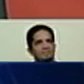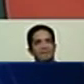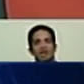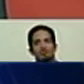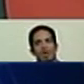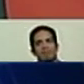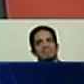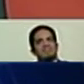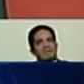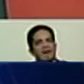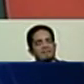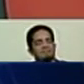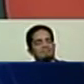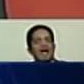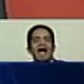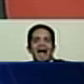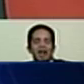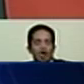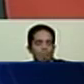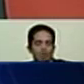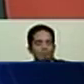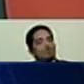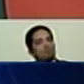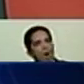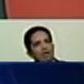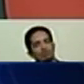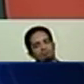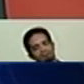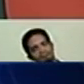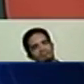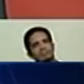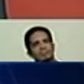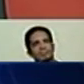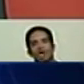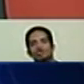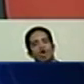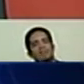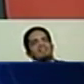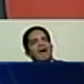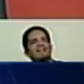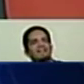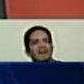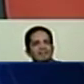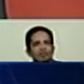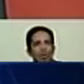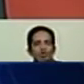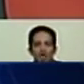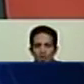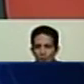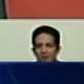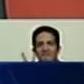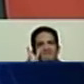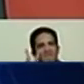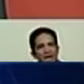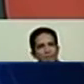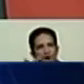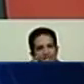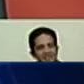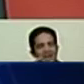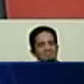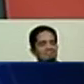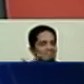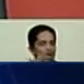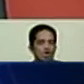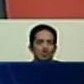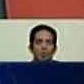entregar nuestros recursos, para no entregar nuestro territorio, como lo estamos ya viendo con una clase política que ni siquiera